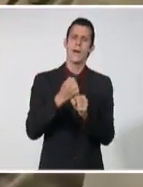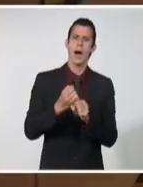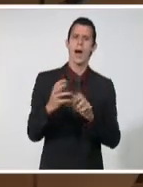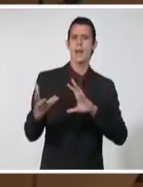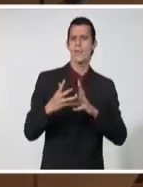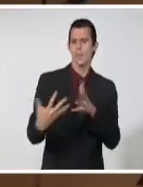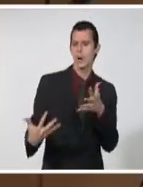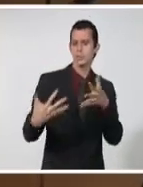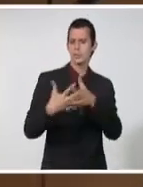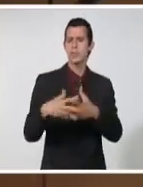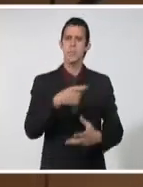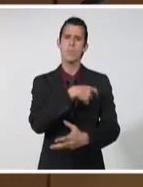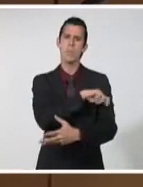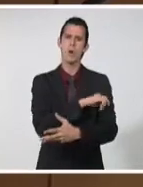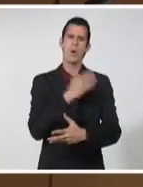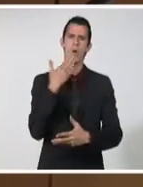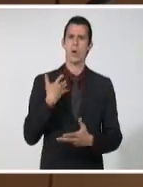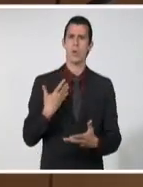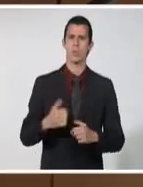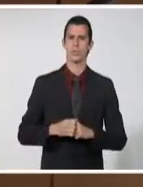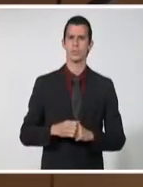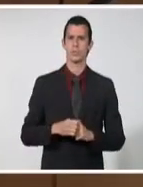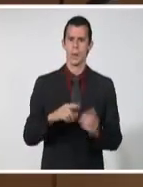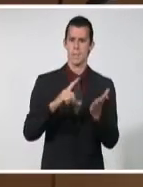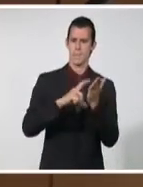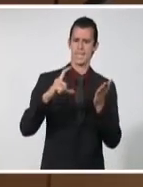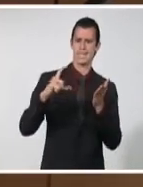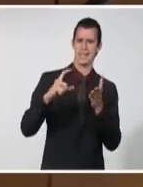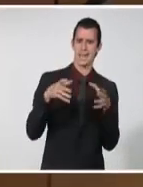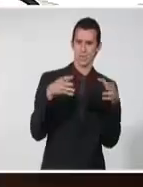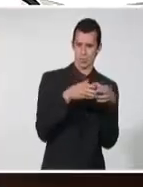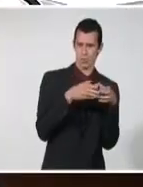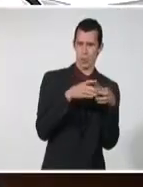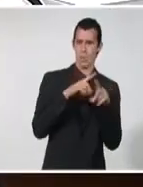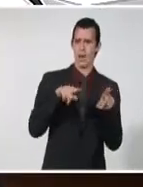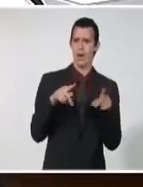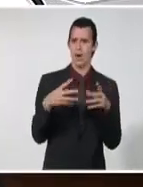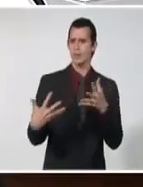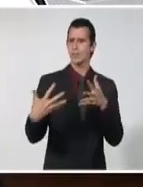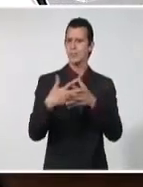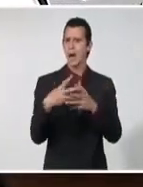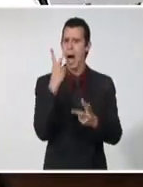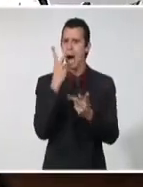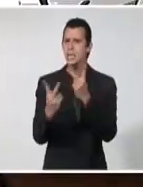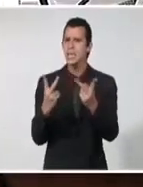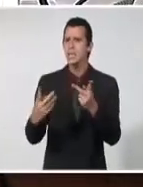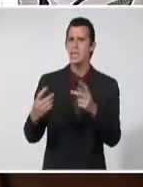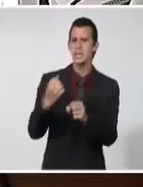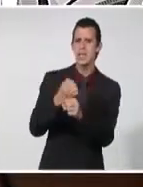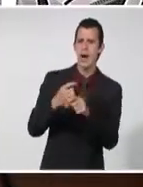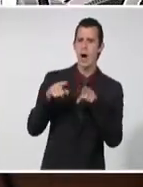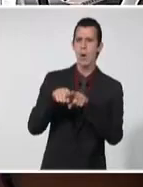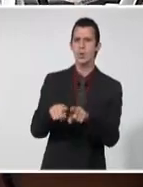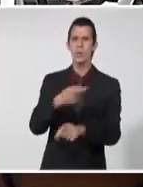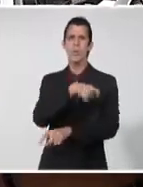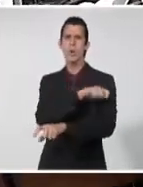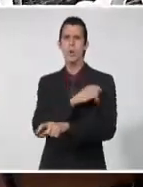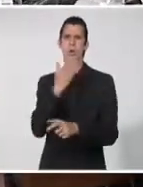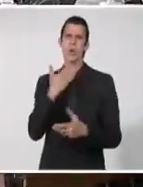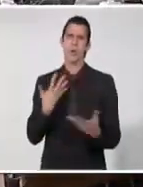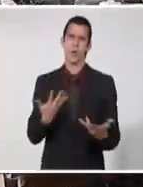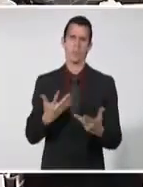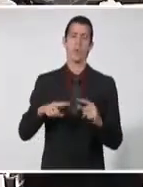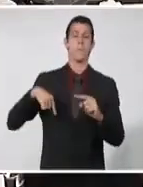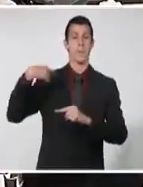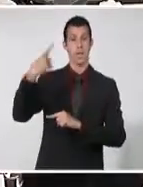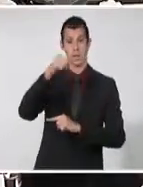masas. El documento será presentado a los delegados, para su análisis y aprobación en plenaria, este domingo. Talía